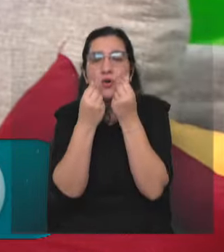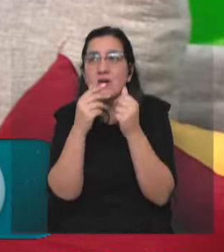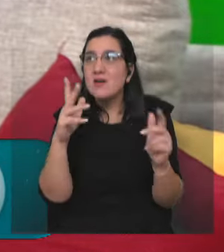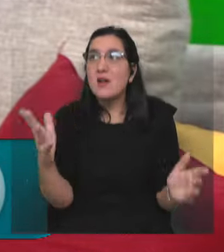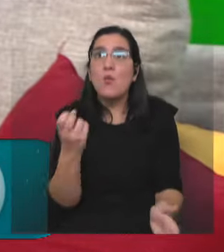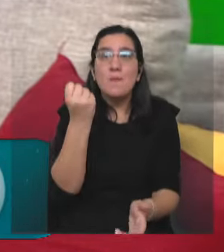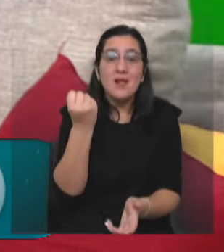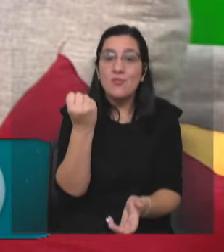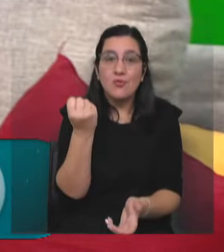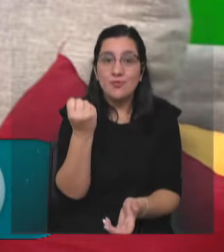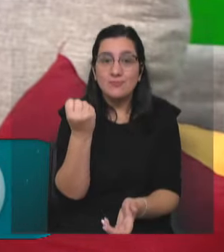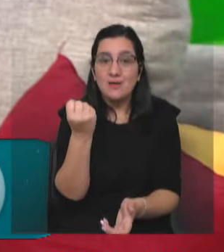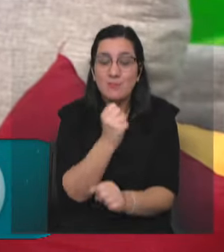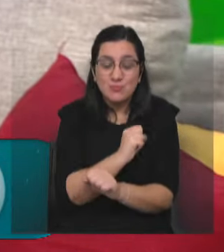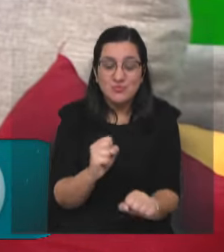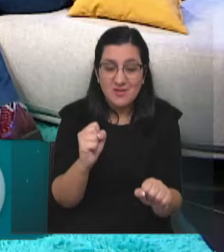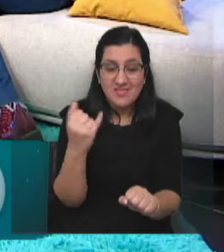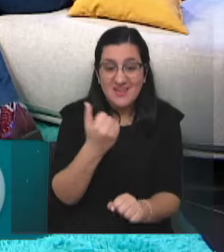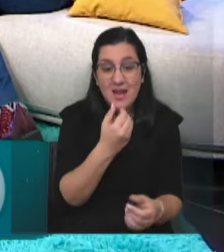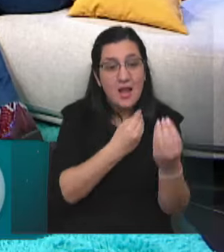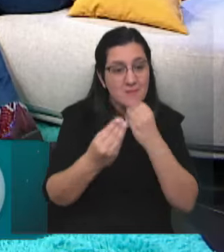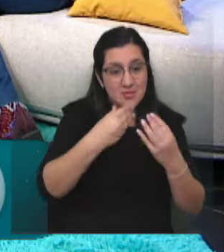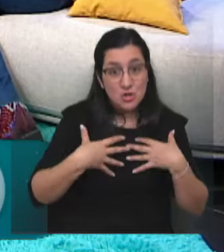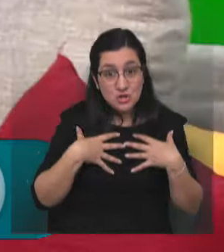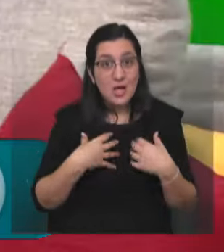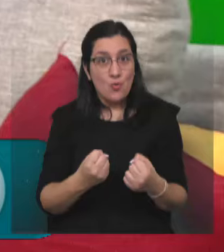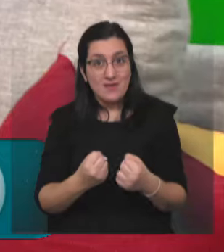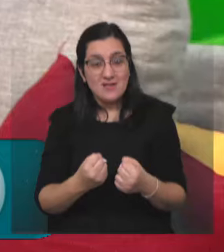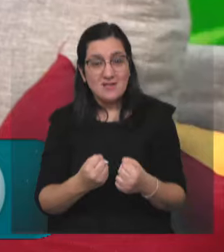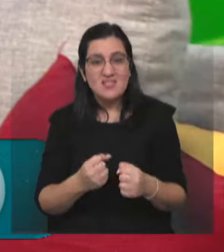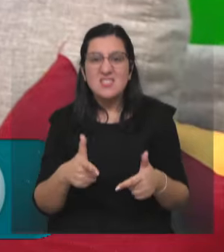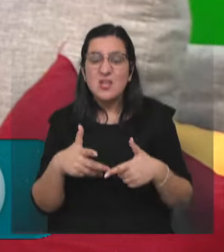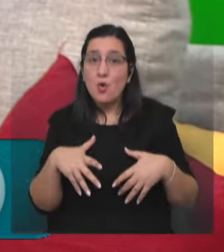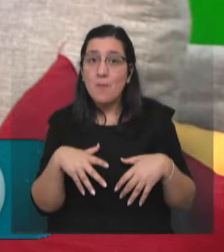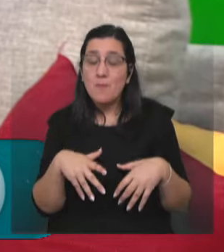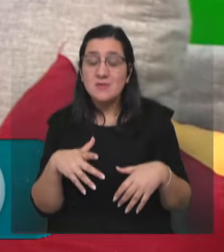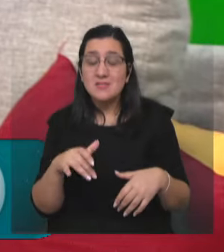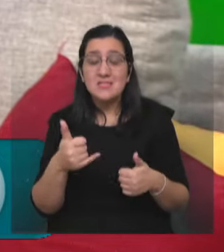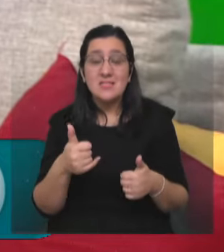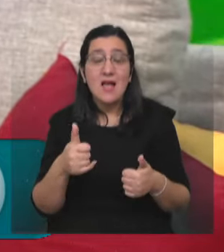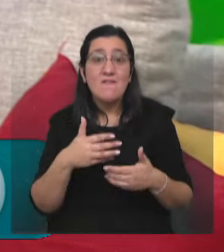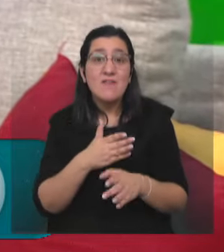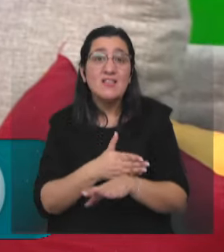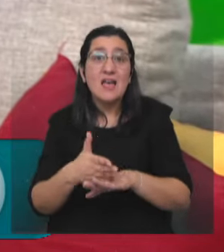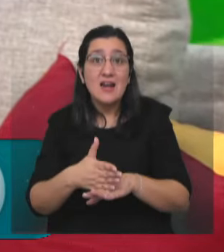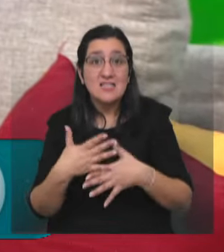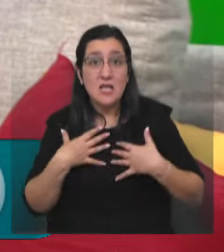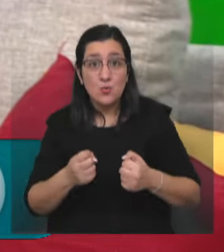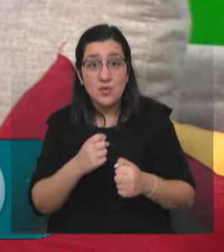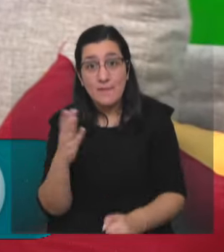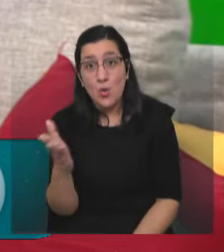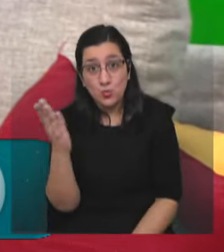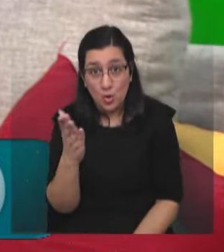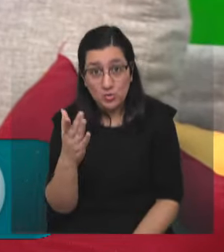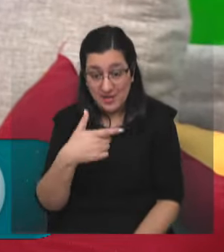recuperando la posibilidad de tener alimentos sanos, sin comprometer la salud del que los produce. Porque primero que nada,